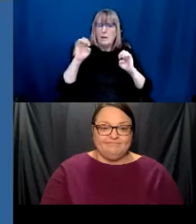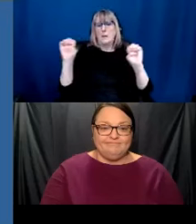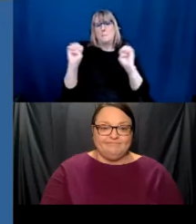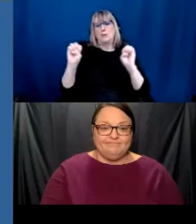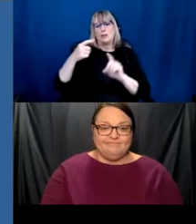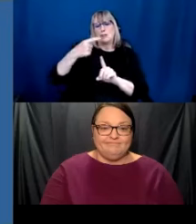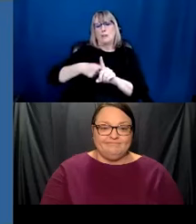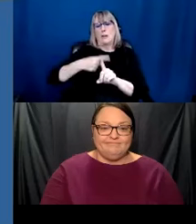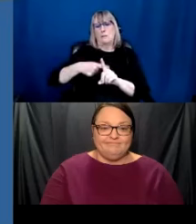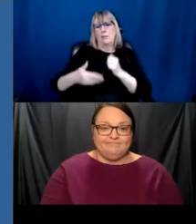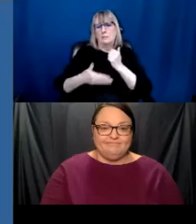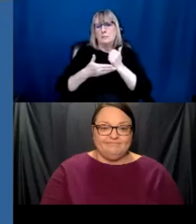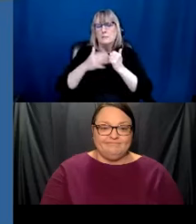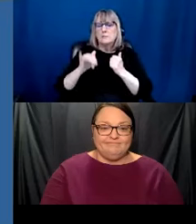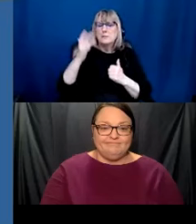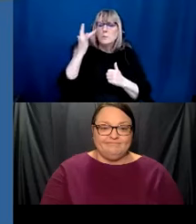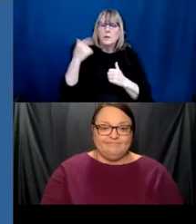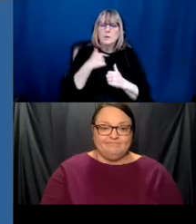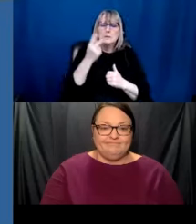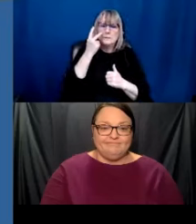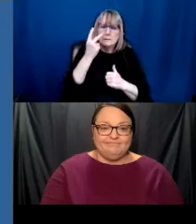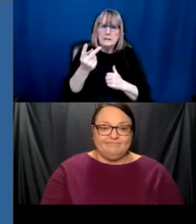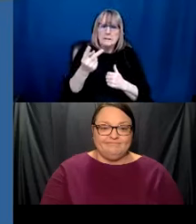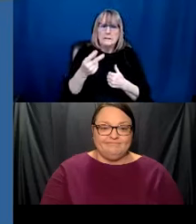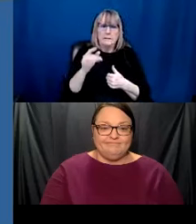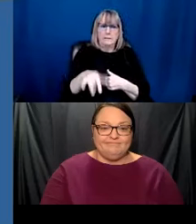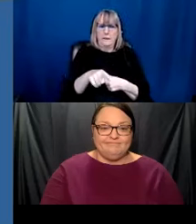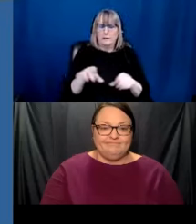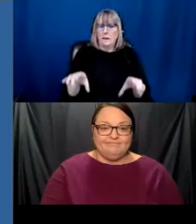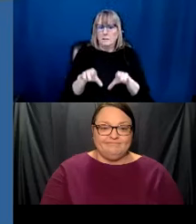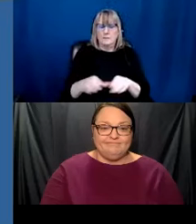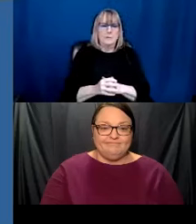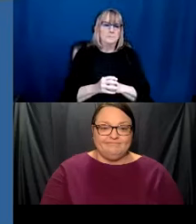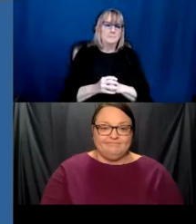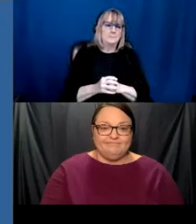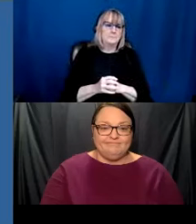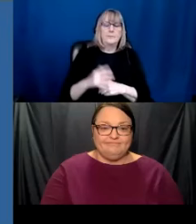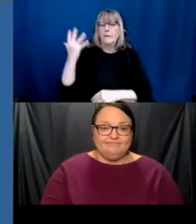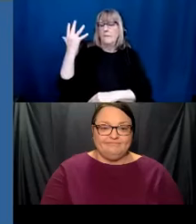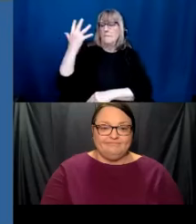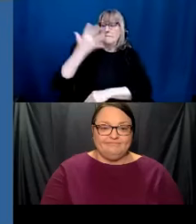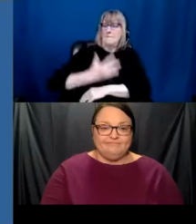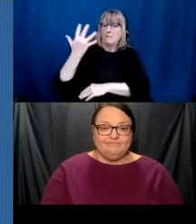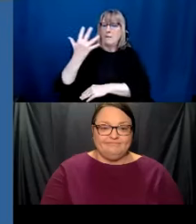También quiero aclarar que los fondos de CB3